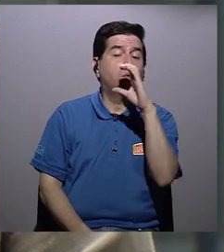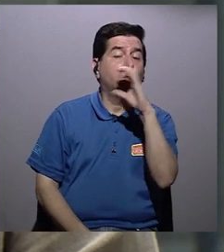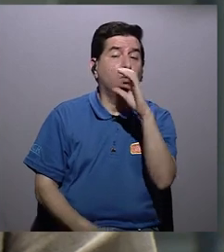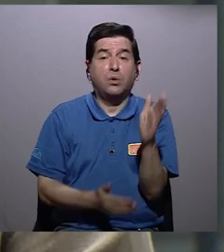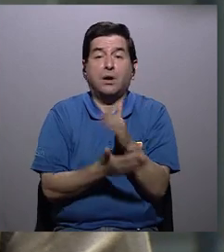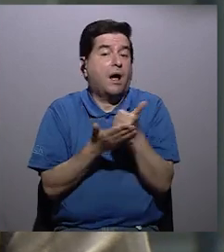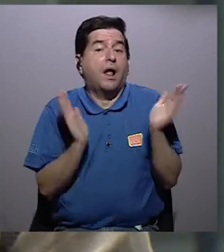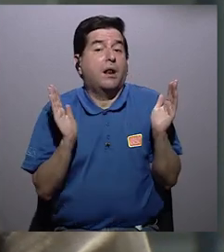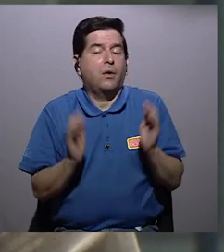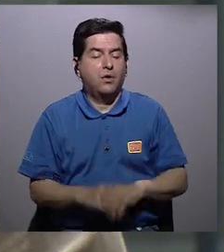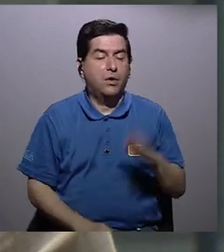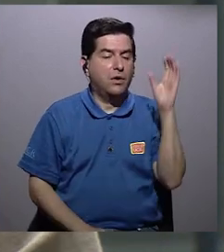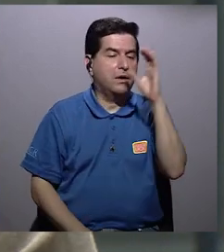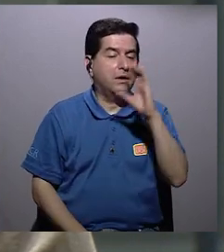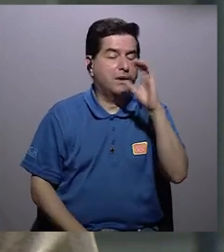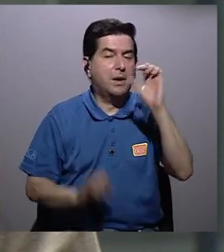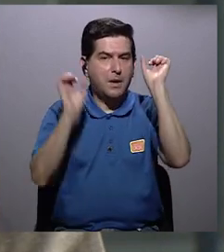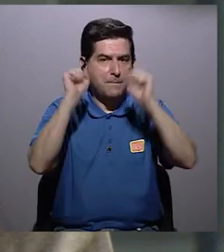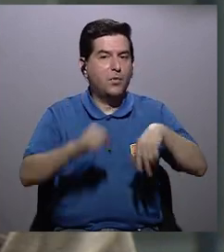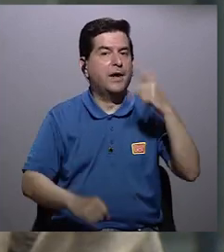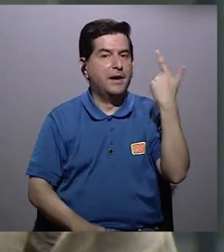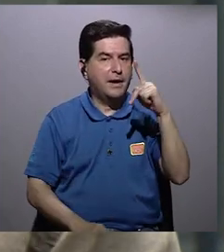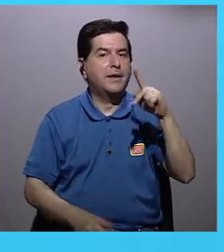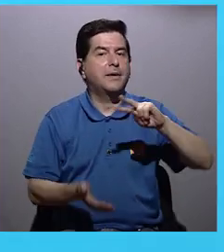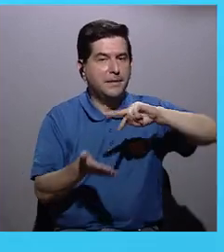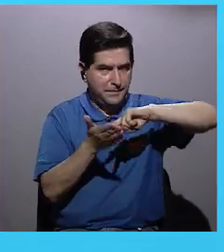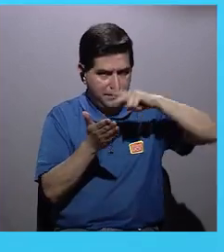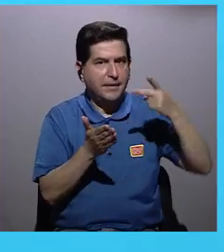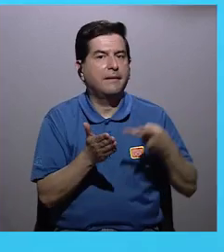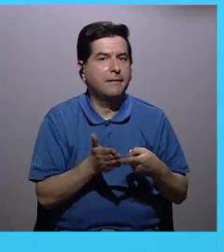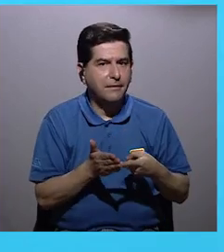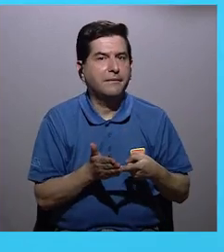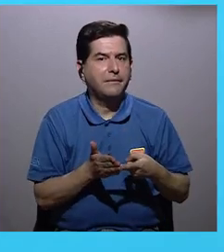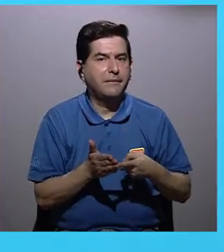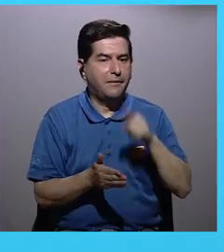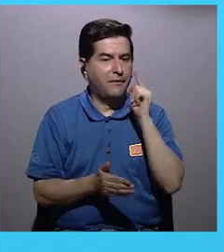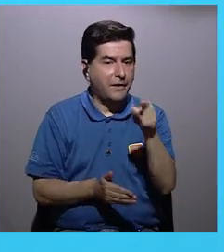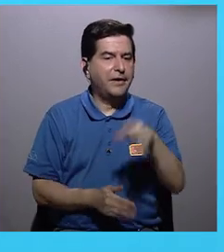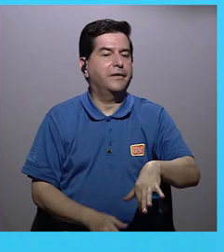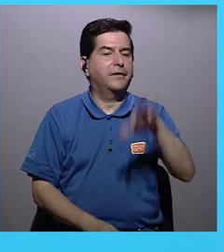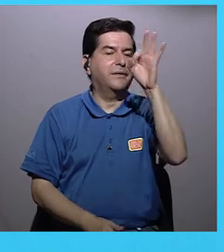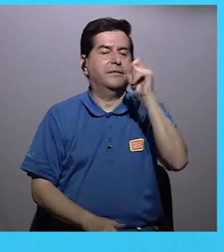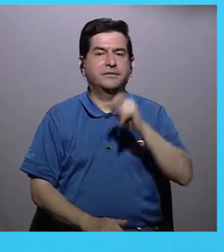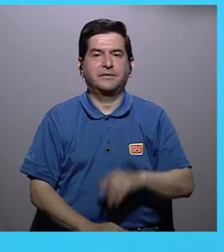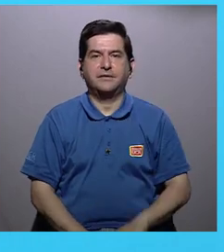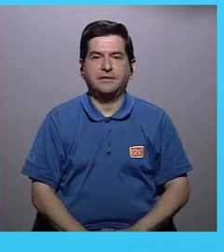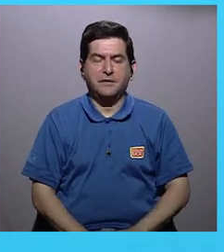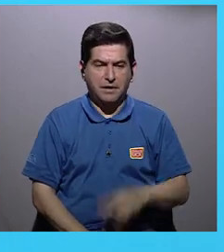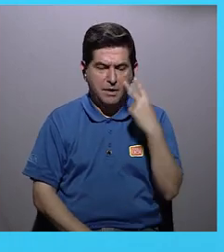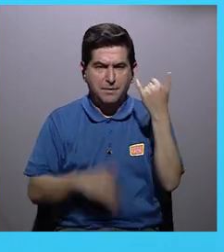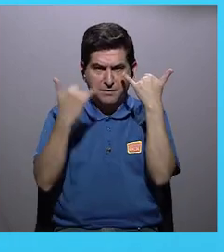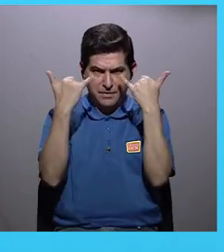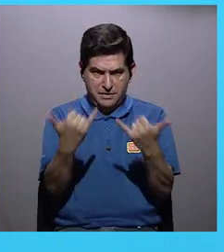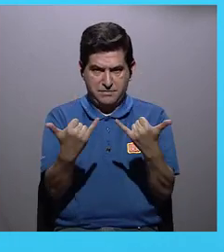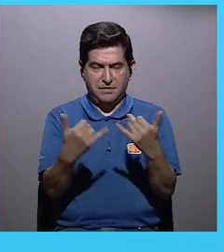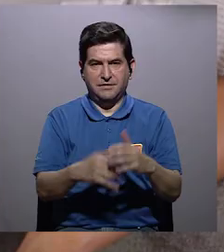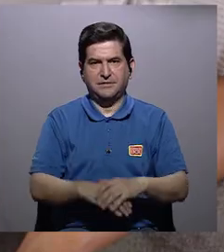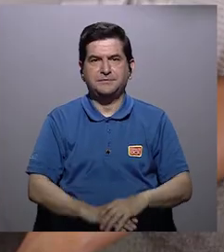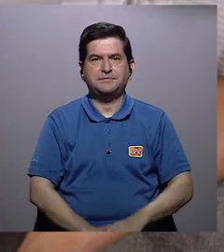Y la exploración podría llevar a riesgos. Y eso es lo que hemos encontrado. Y hemos visto que